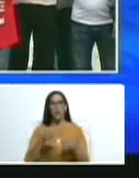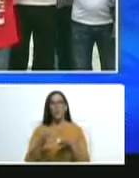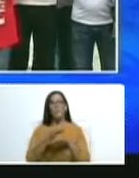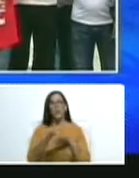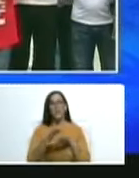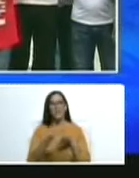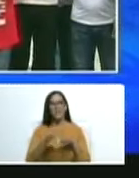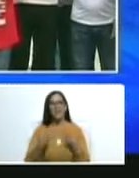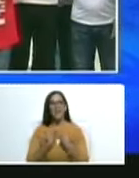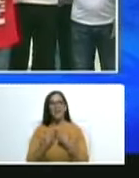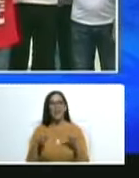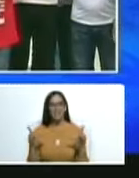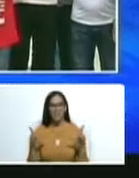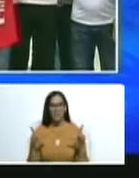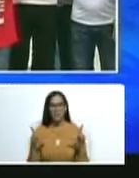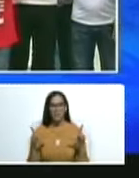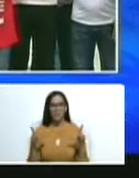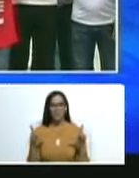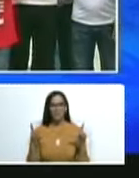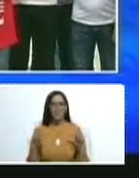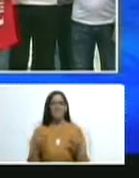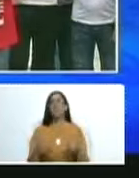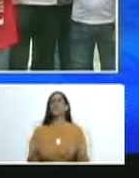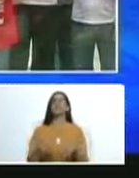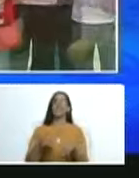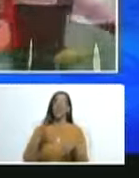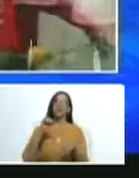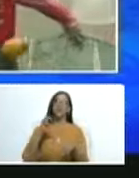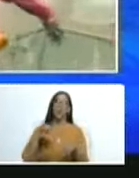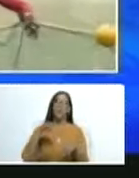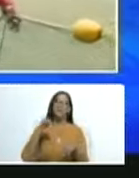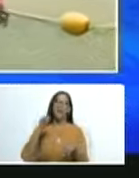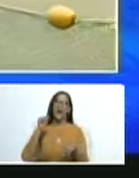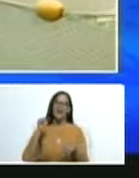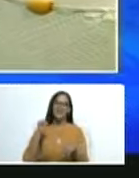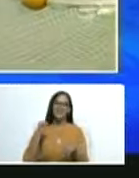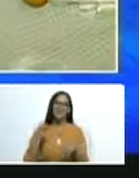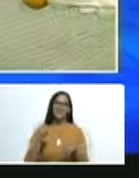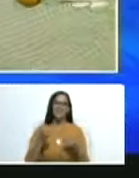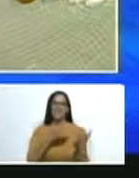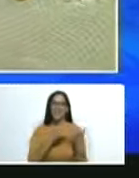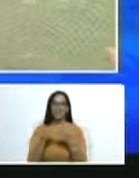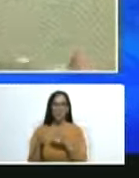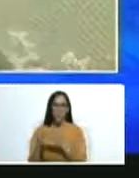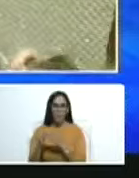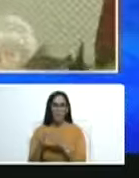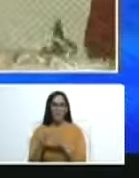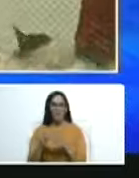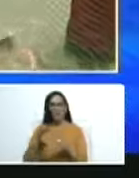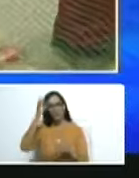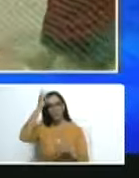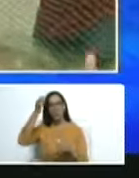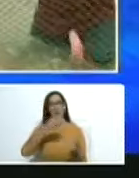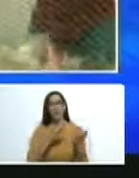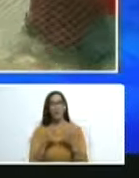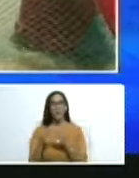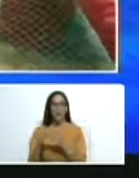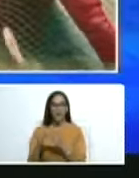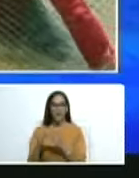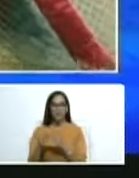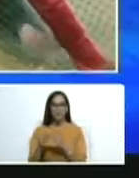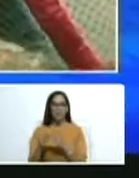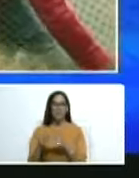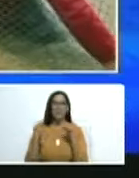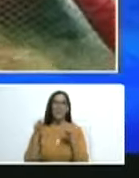municipio libertador, de los compas, de las comunas, de los consejos comunales.